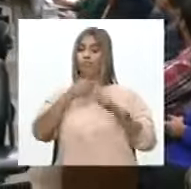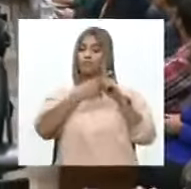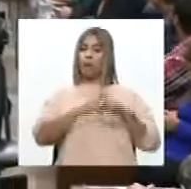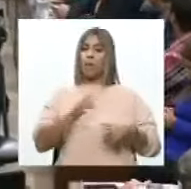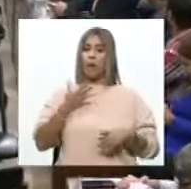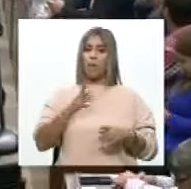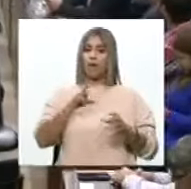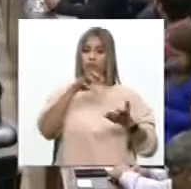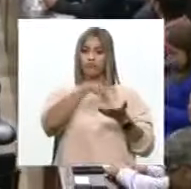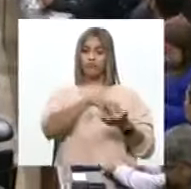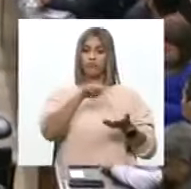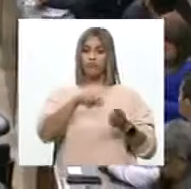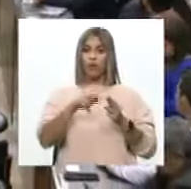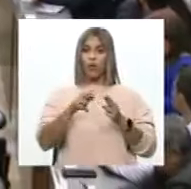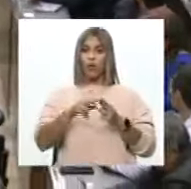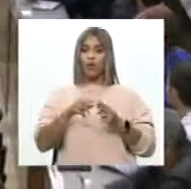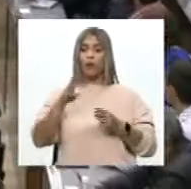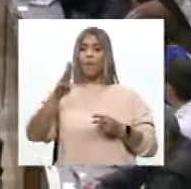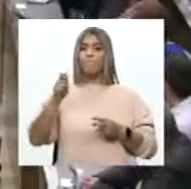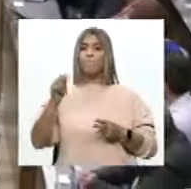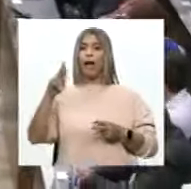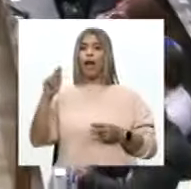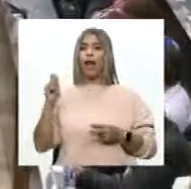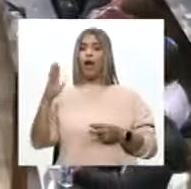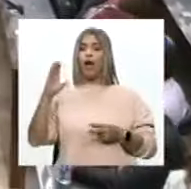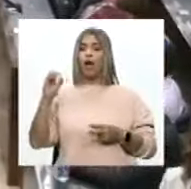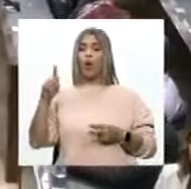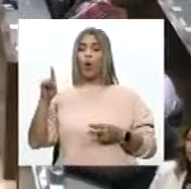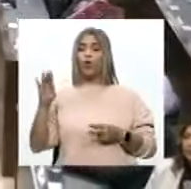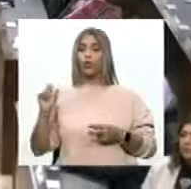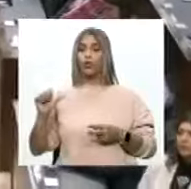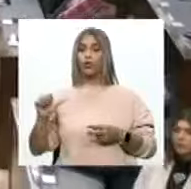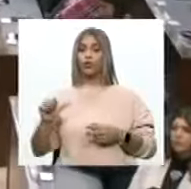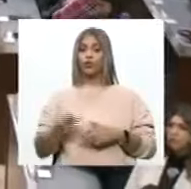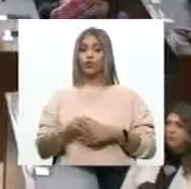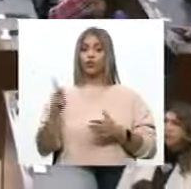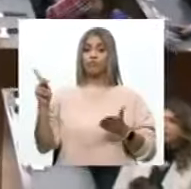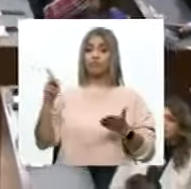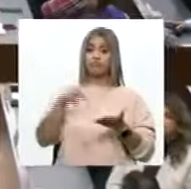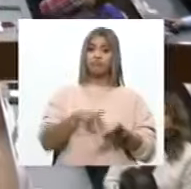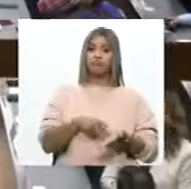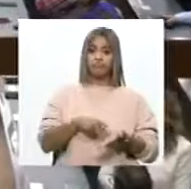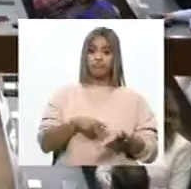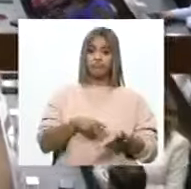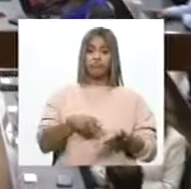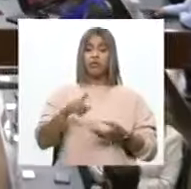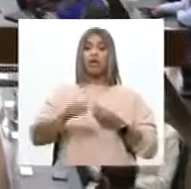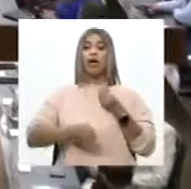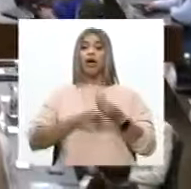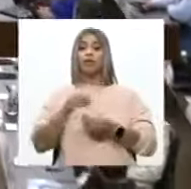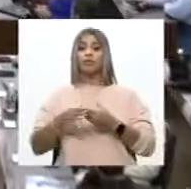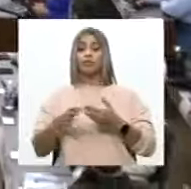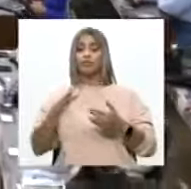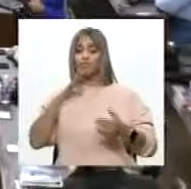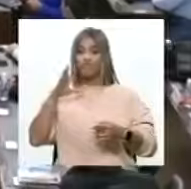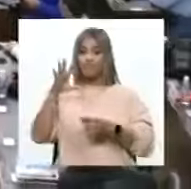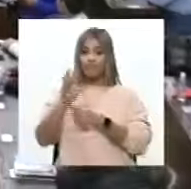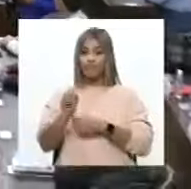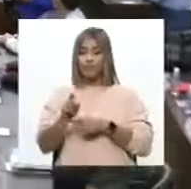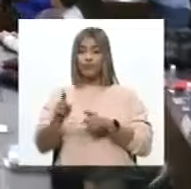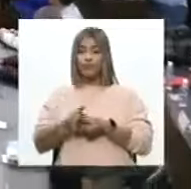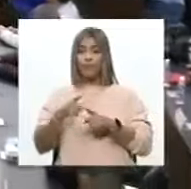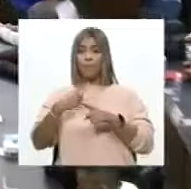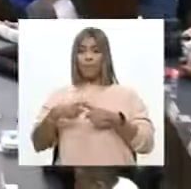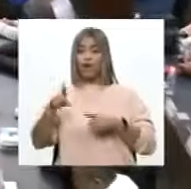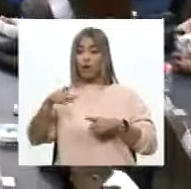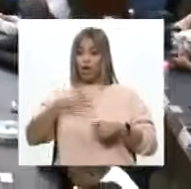es en el sector que hoy día se conoce como Paracotos, llegaron e intentaron captarlo, pero